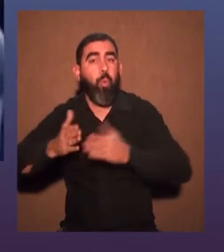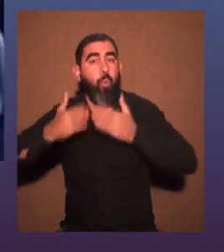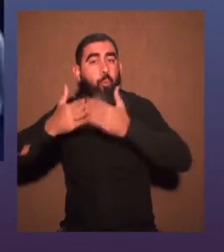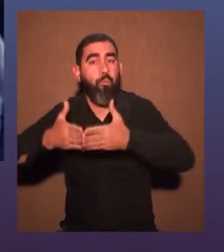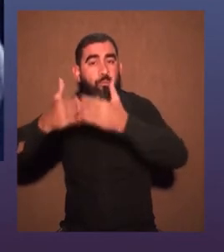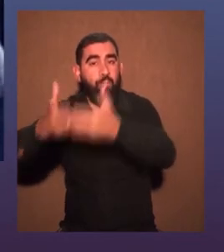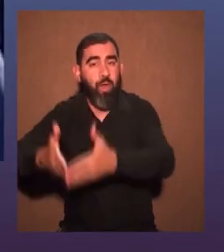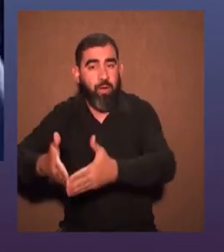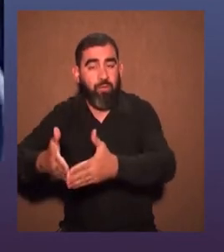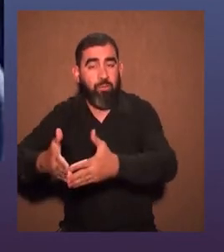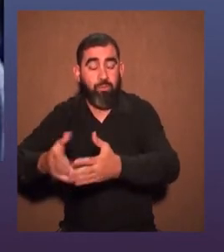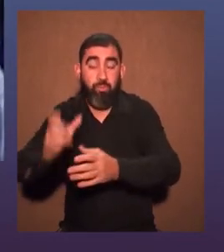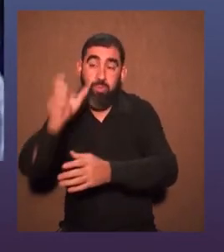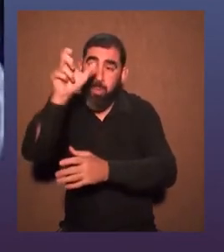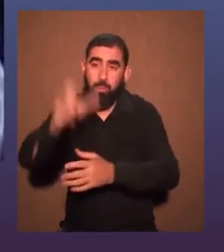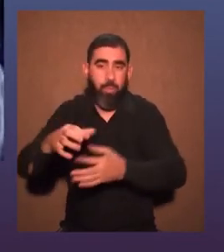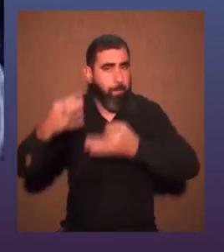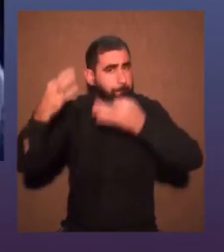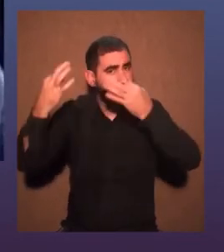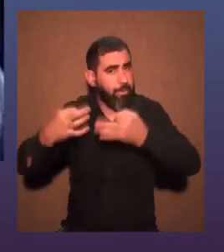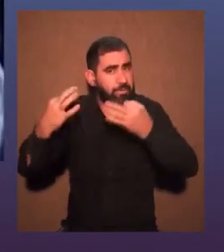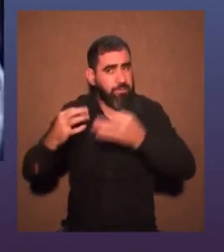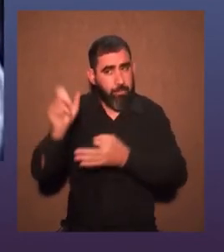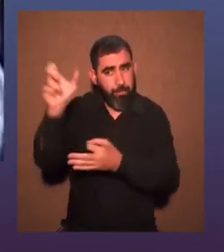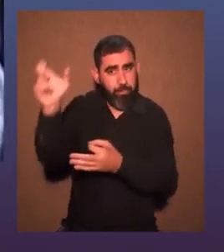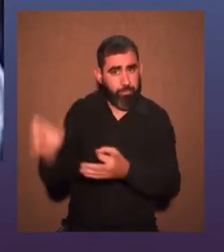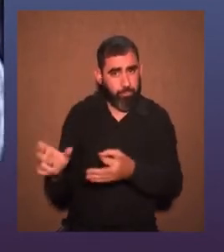en fin, una persona muy especial.